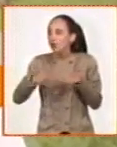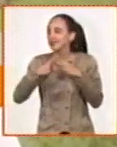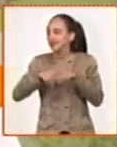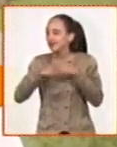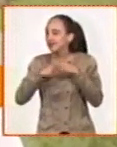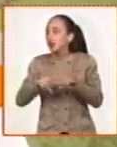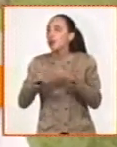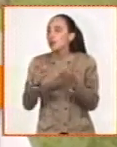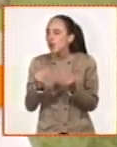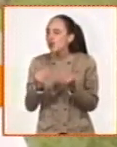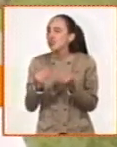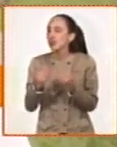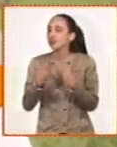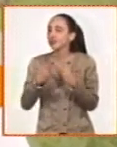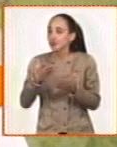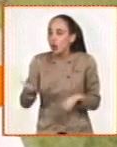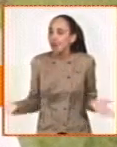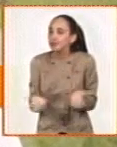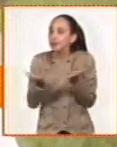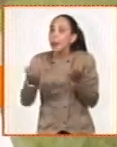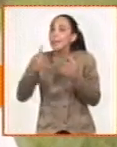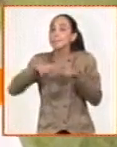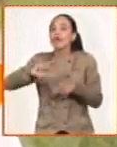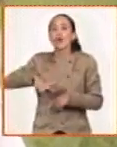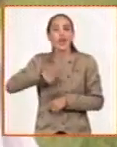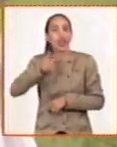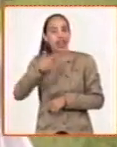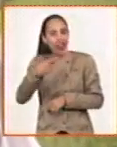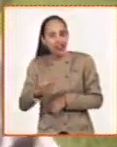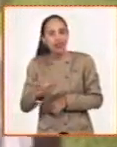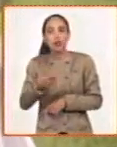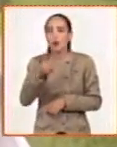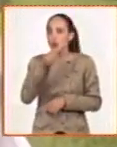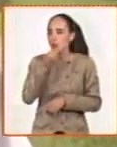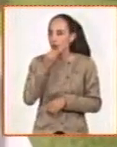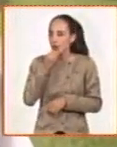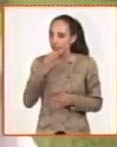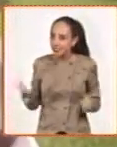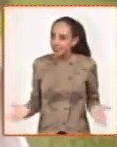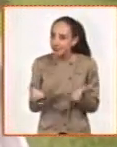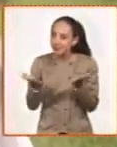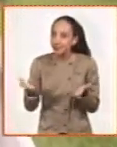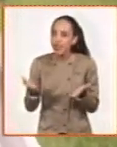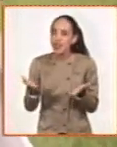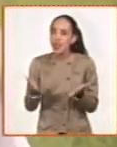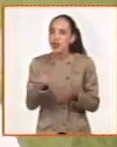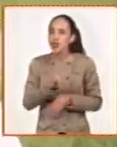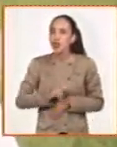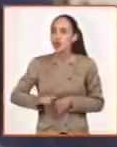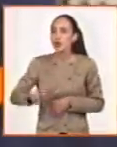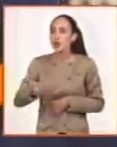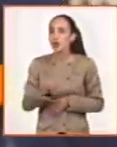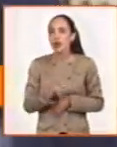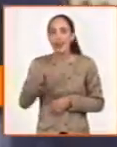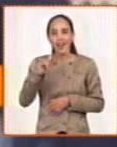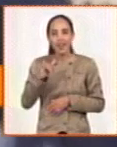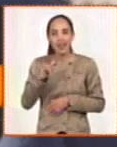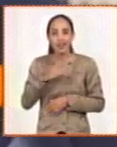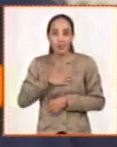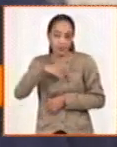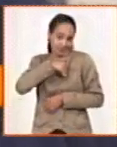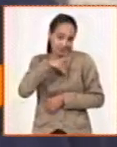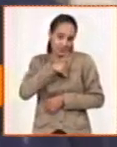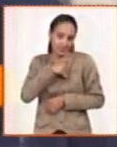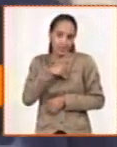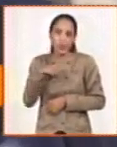pero el arte y la cultura también pueden poner su empuje de entusiasmo, su empuje espiritual. Traer un poquito de